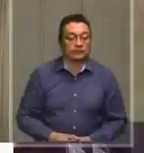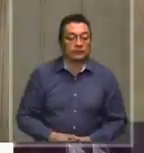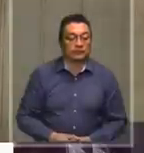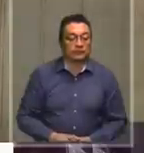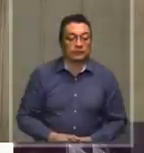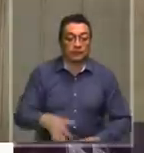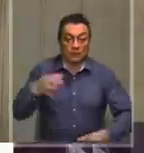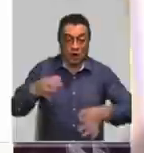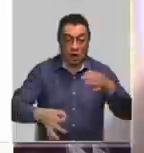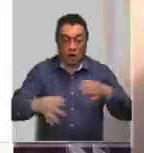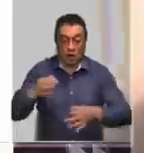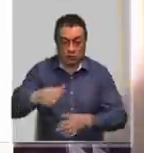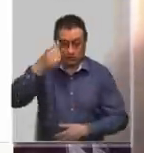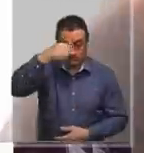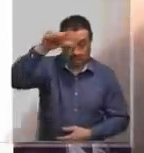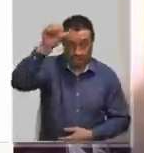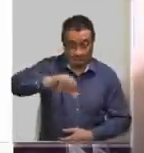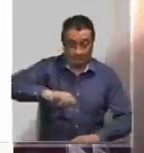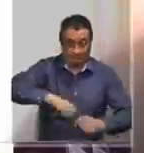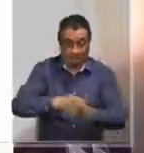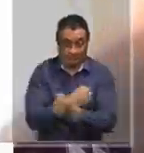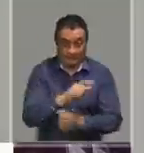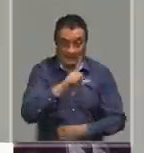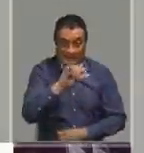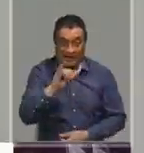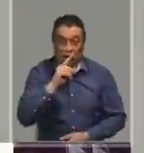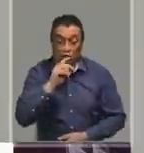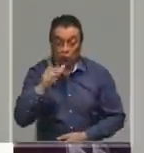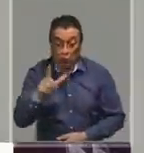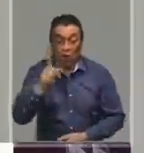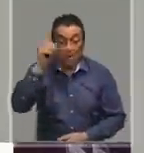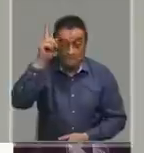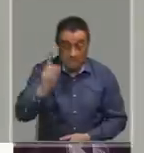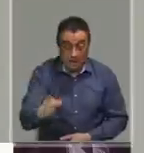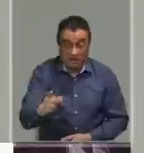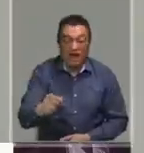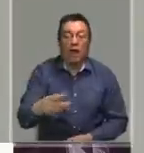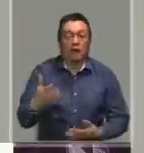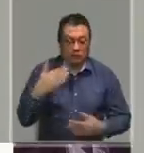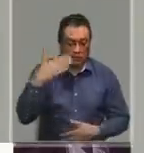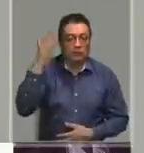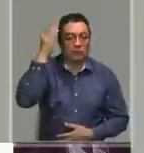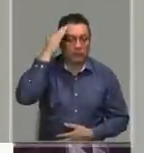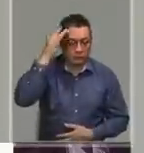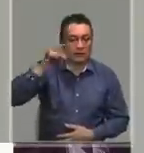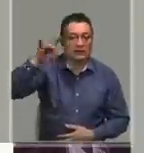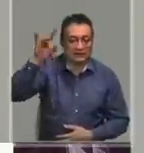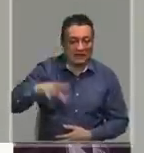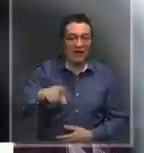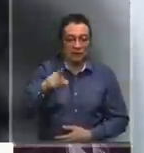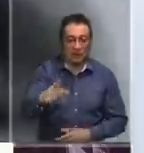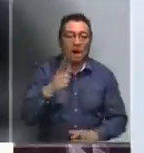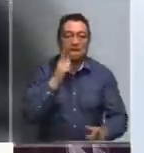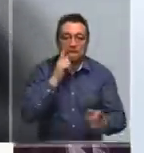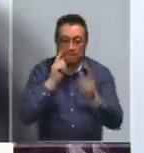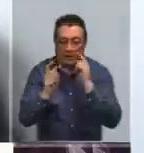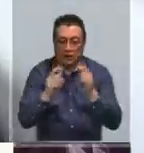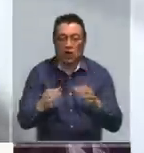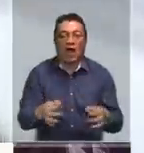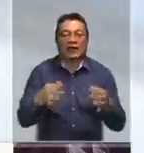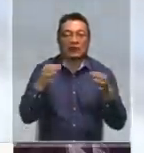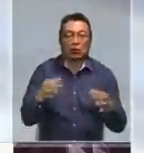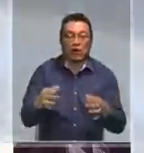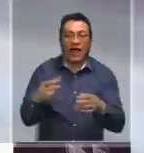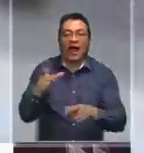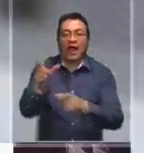Cuando la Corte fijó prisión preventiva para Héctor Yaitul como medida cautelar, lo hizo considerando que él era un peligro para la seguridad de la